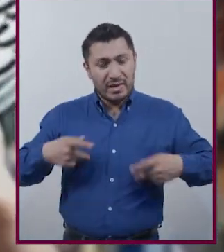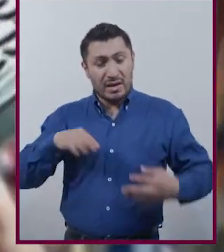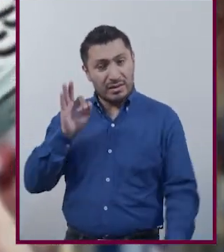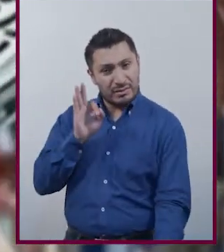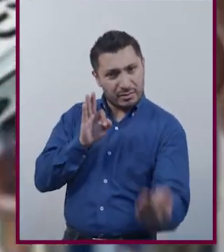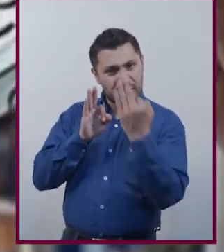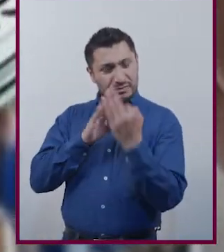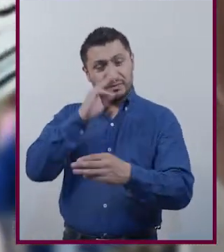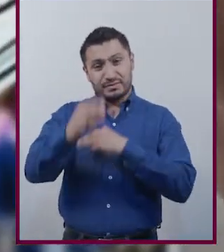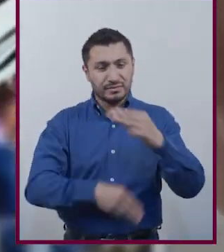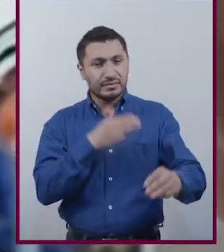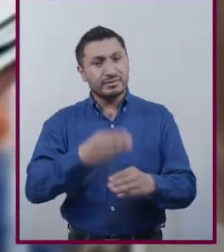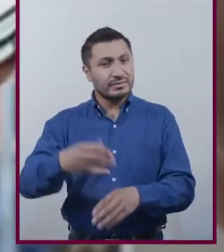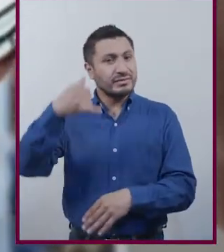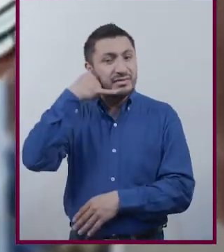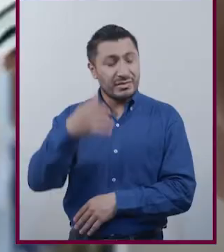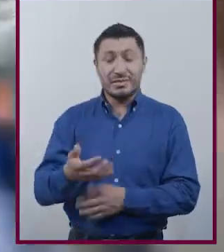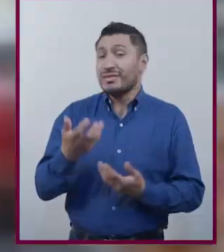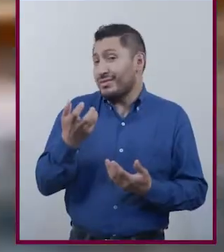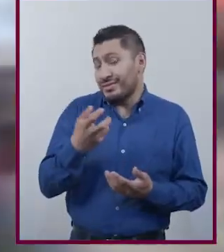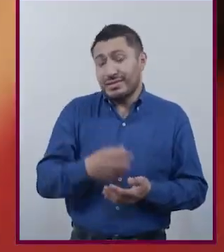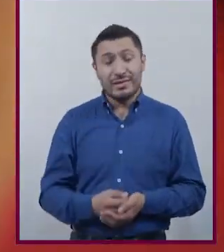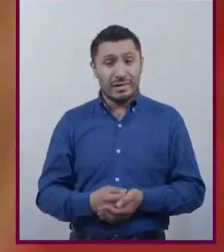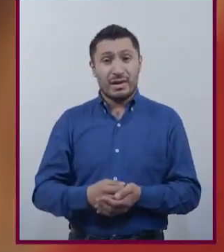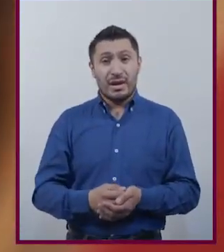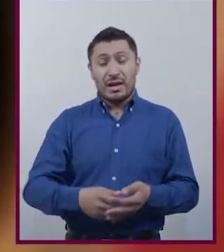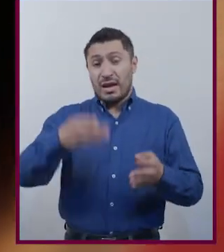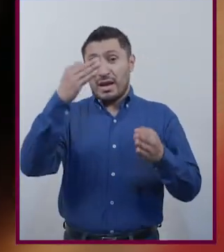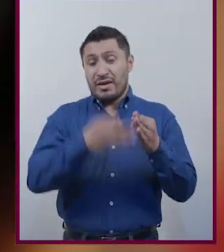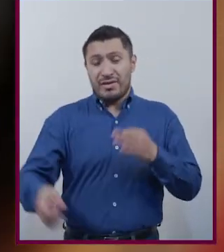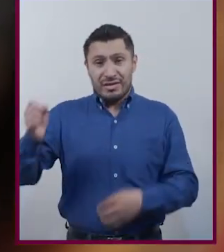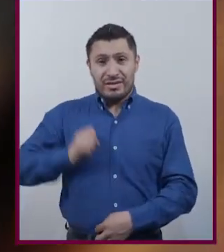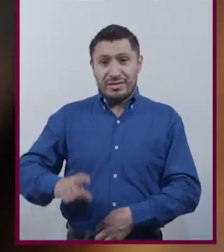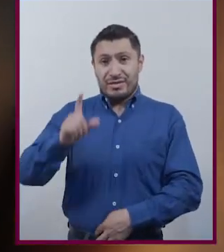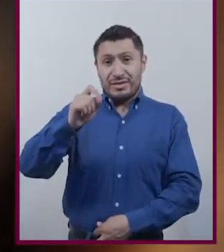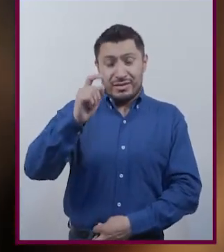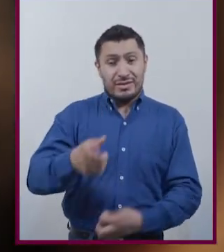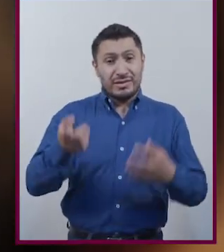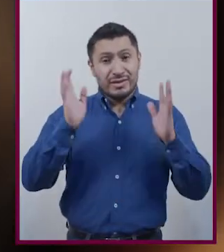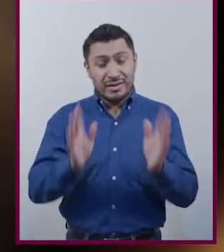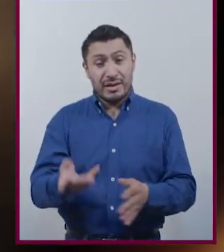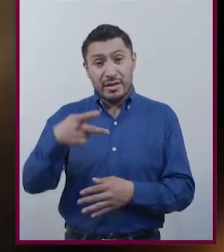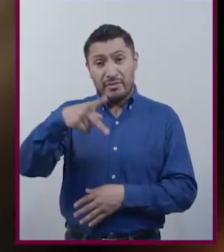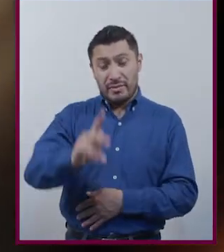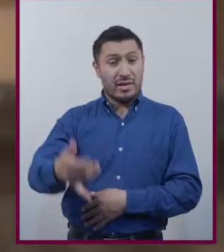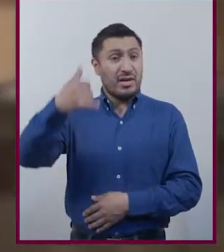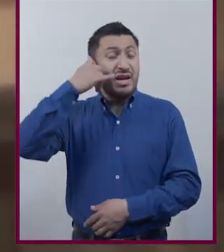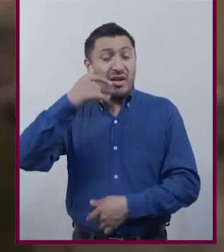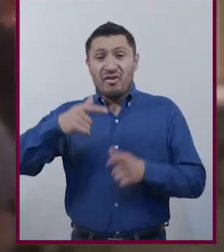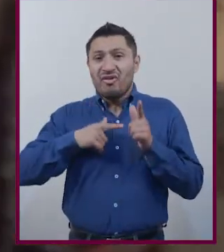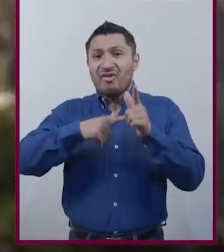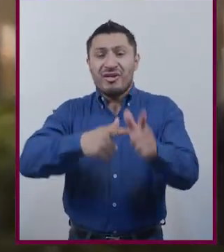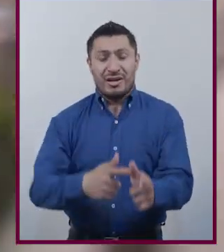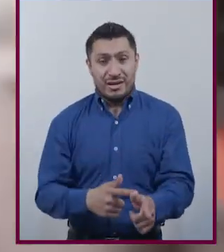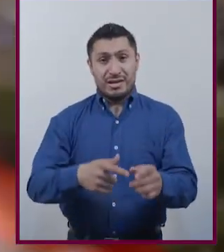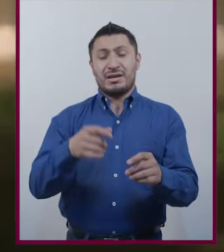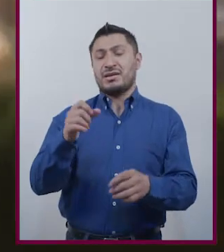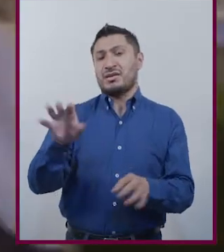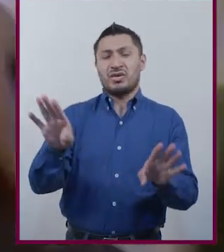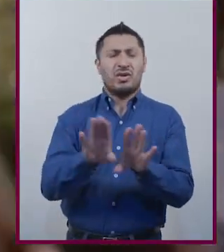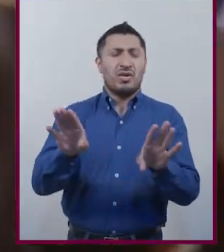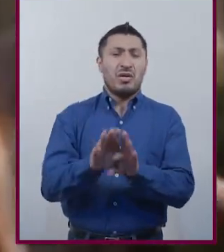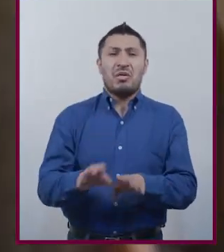ciudadano al mundo de la telefonía celular. El final del siglo XX llegó, pero el teléfono seguía siendo un